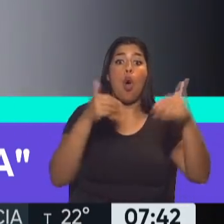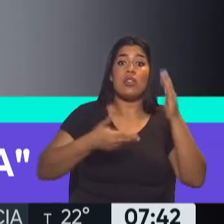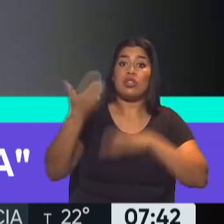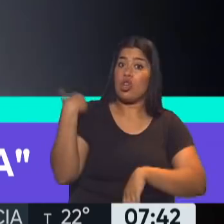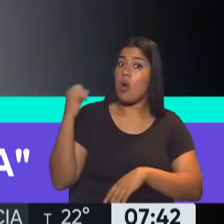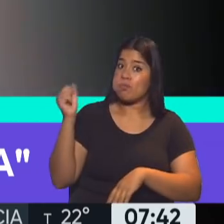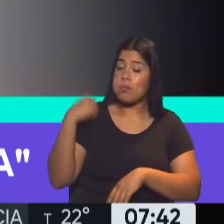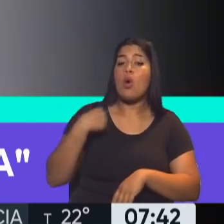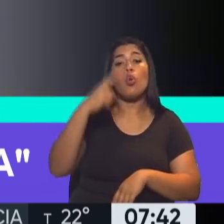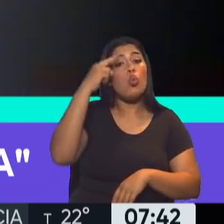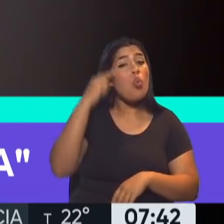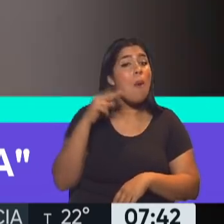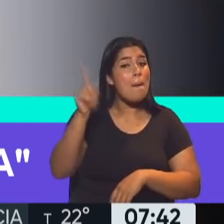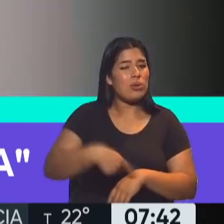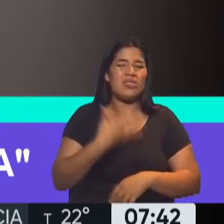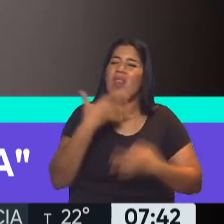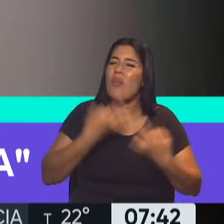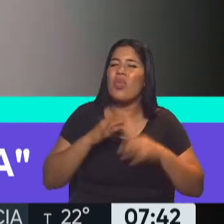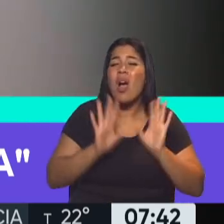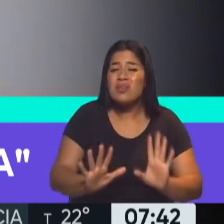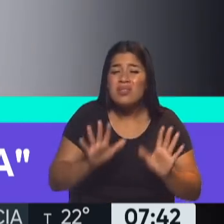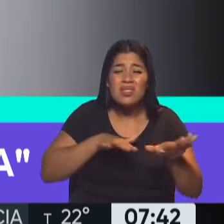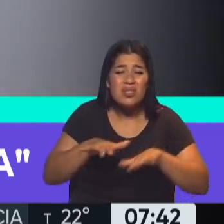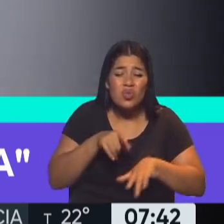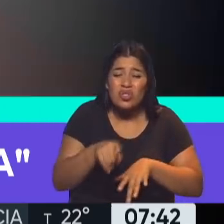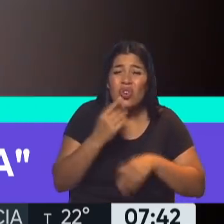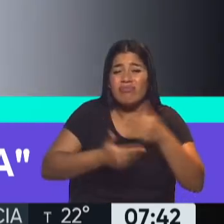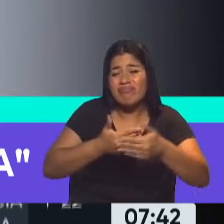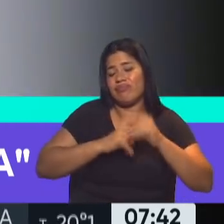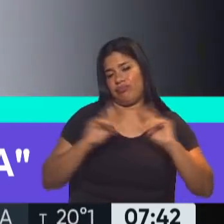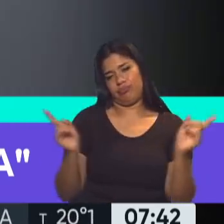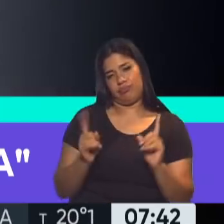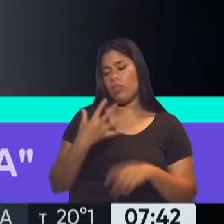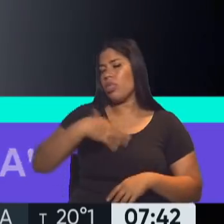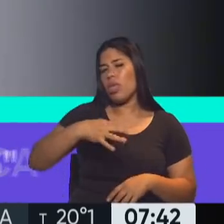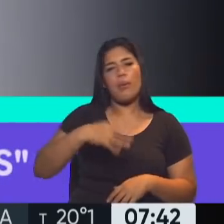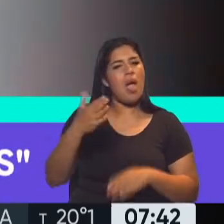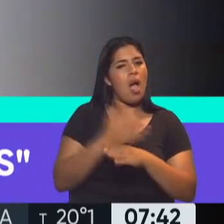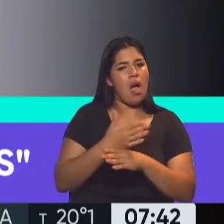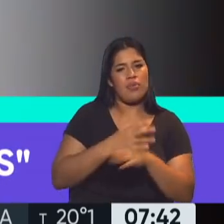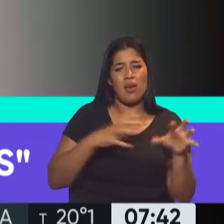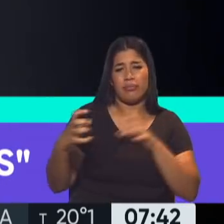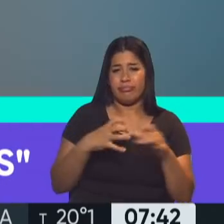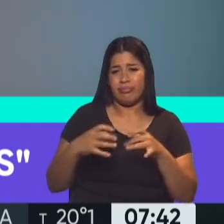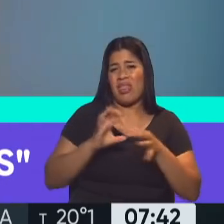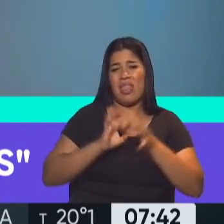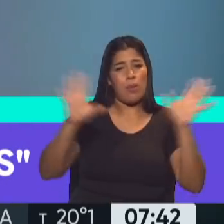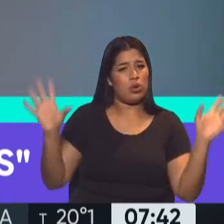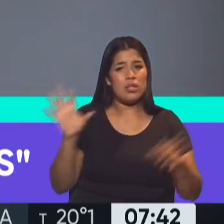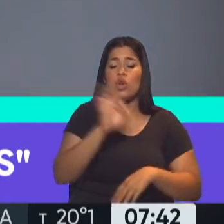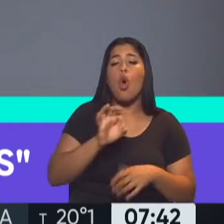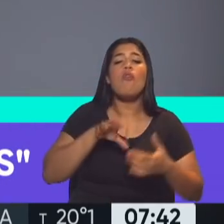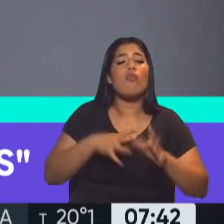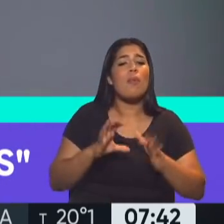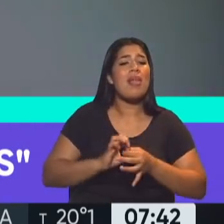la verdad que no se puede hacer las cosas así. Esto requiere un debate democrático, y de último que se resuelva, bueno, de la vía más democrática que hay, que es